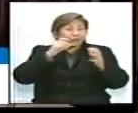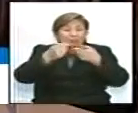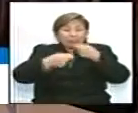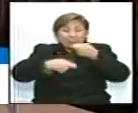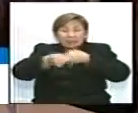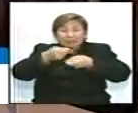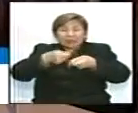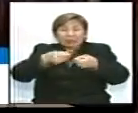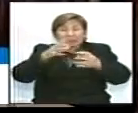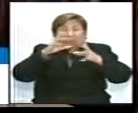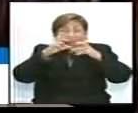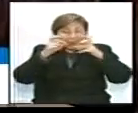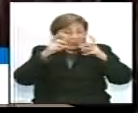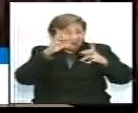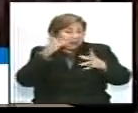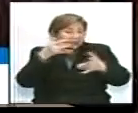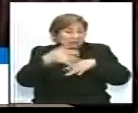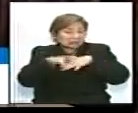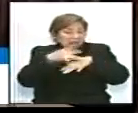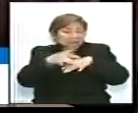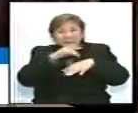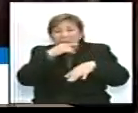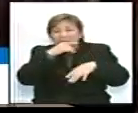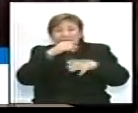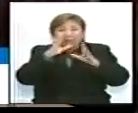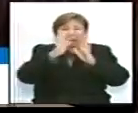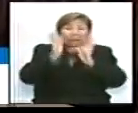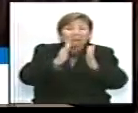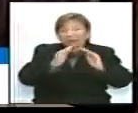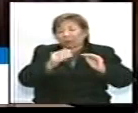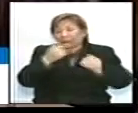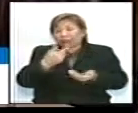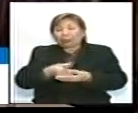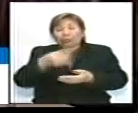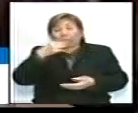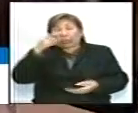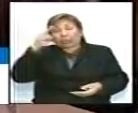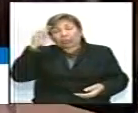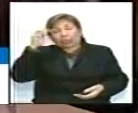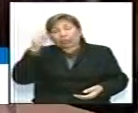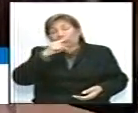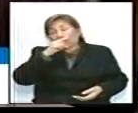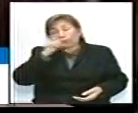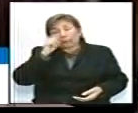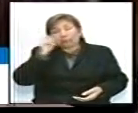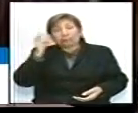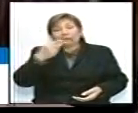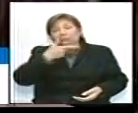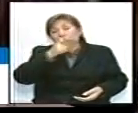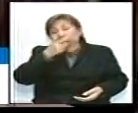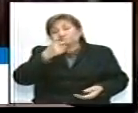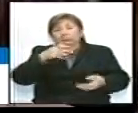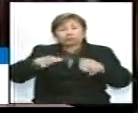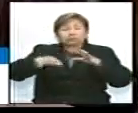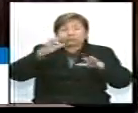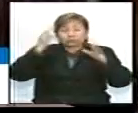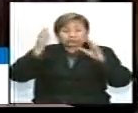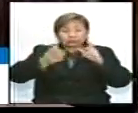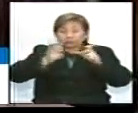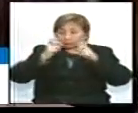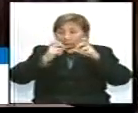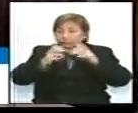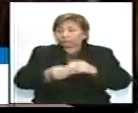vender el morbo de grabar a mujeres sedadas, drogadas, en estado de